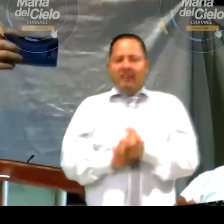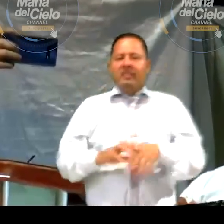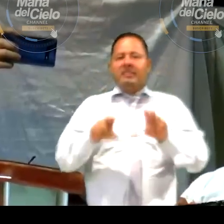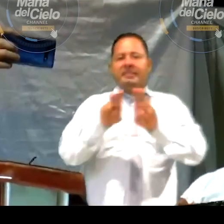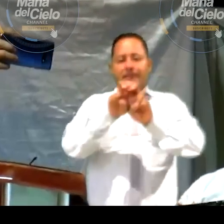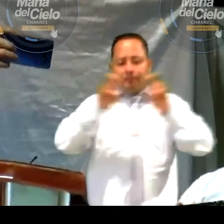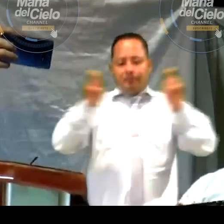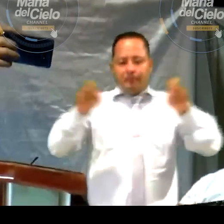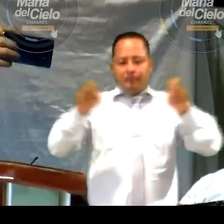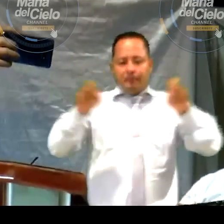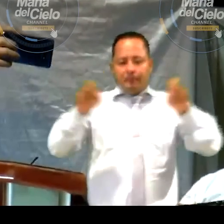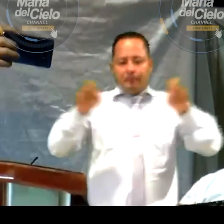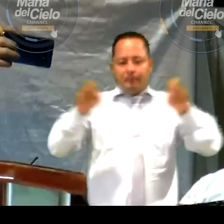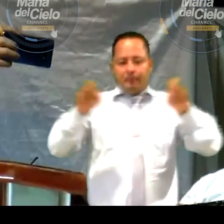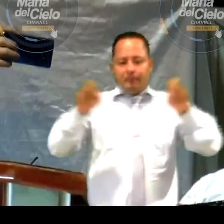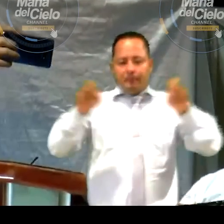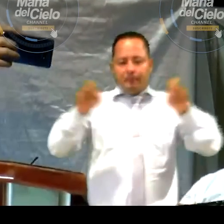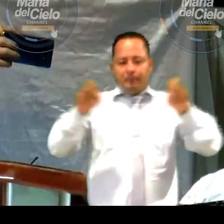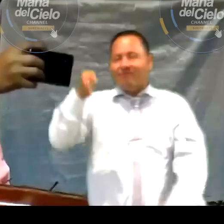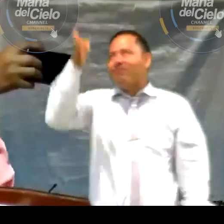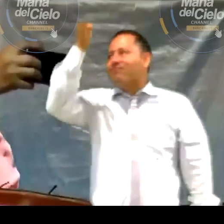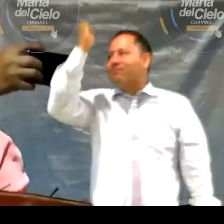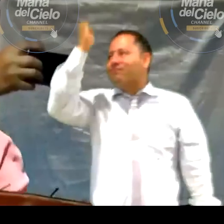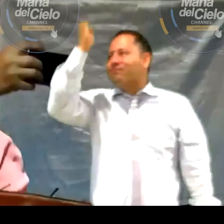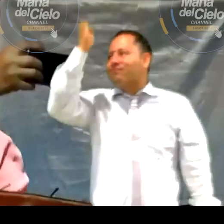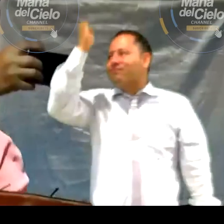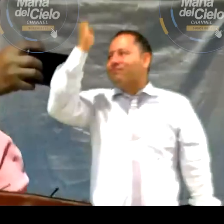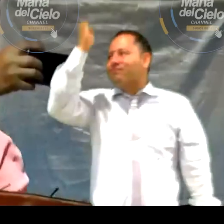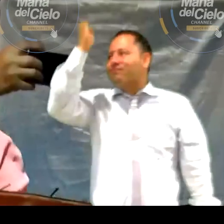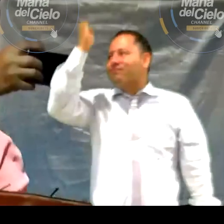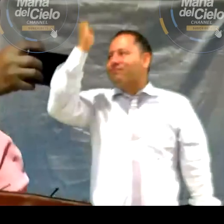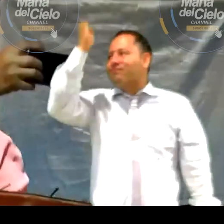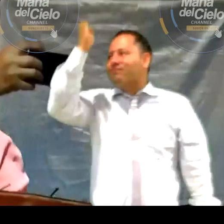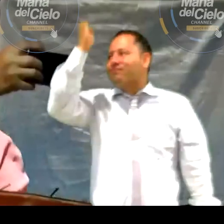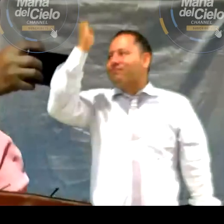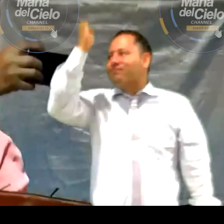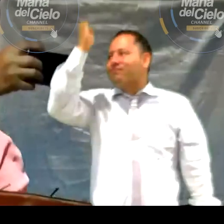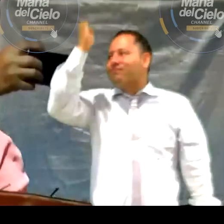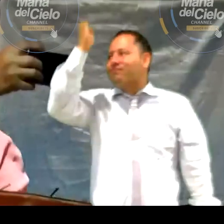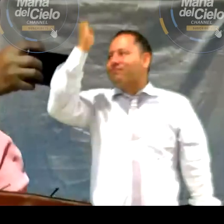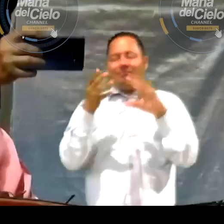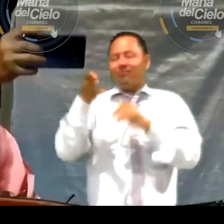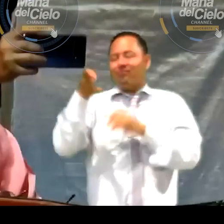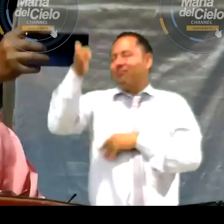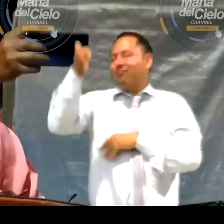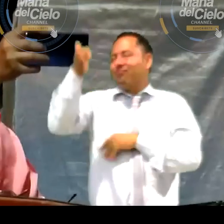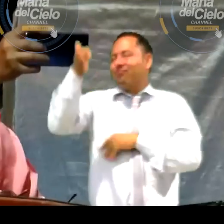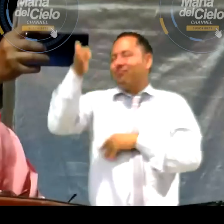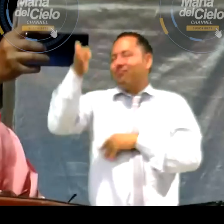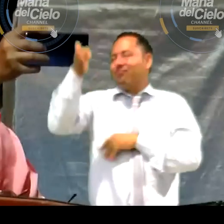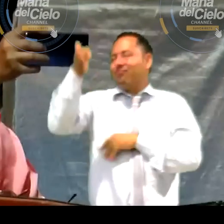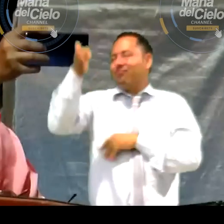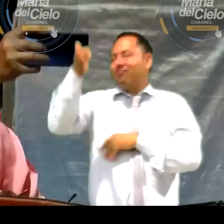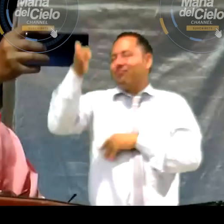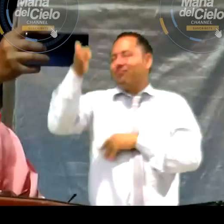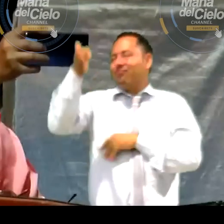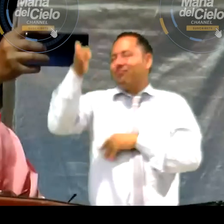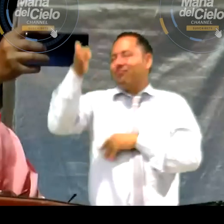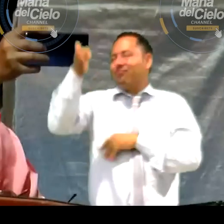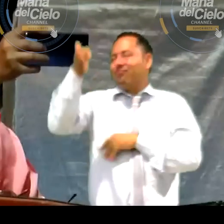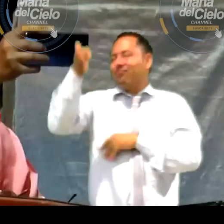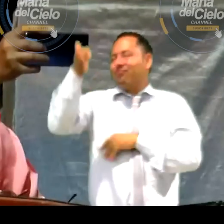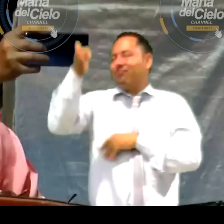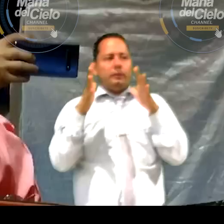Permanece creyendo en Él, en Él, en Él, en Él, en Él.